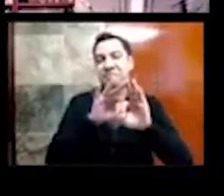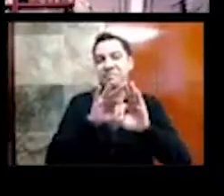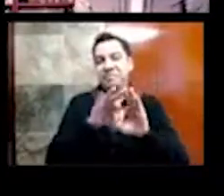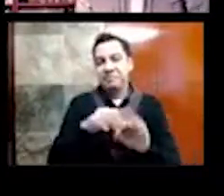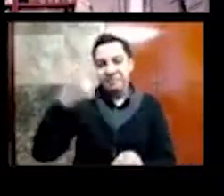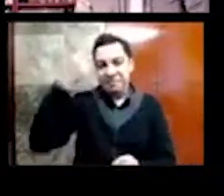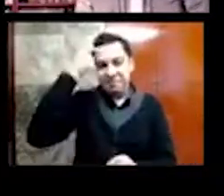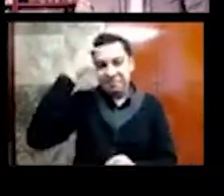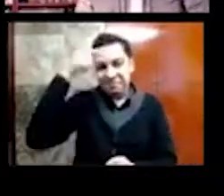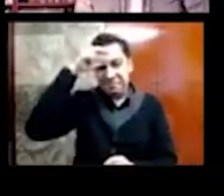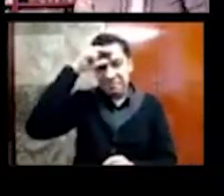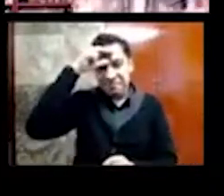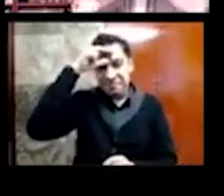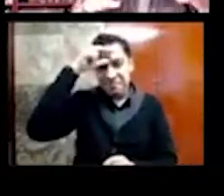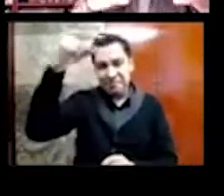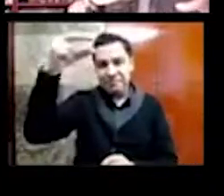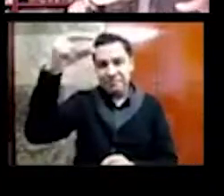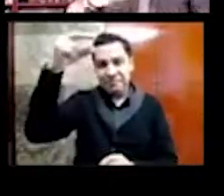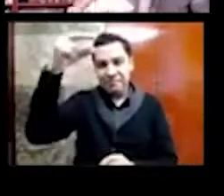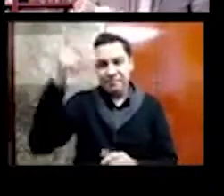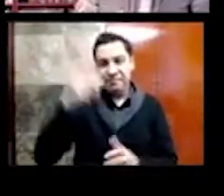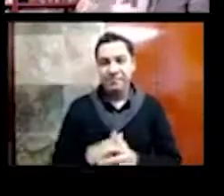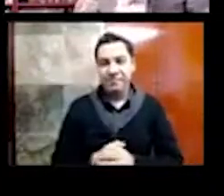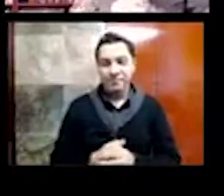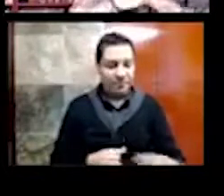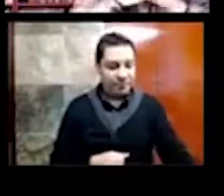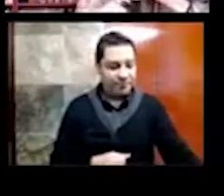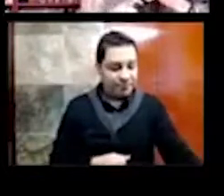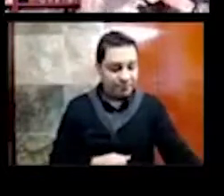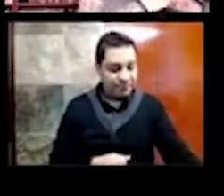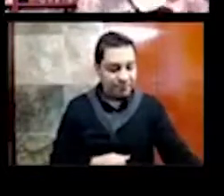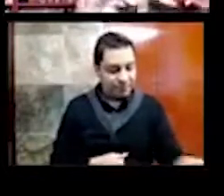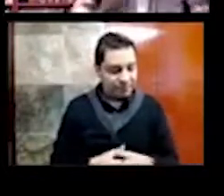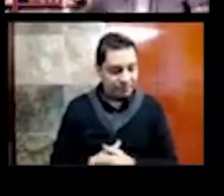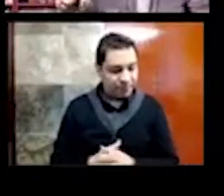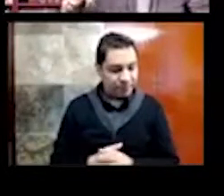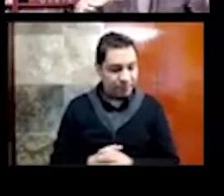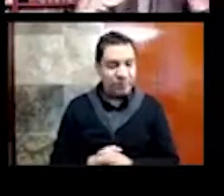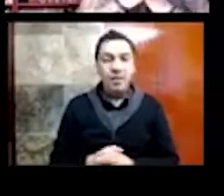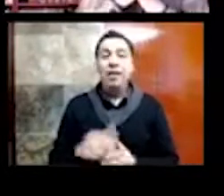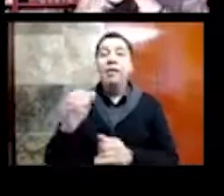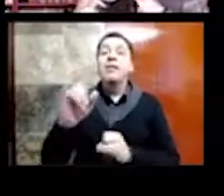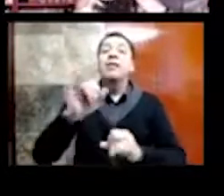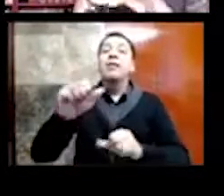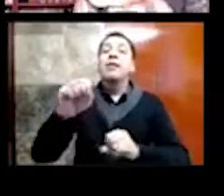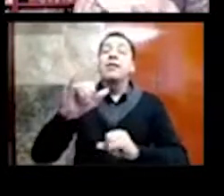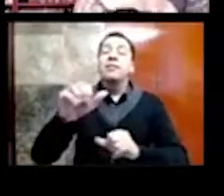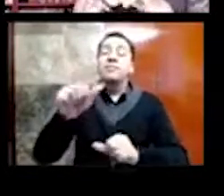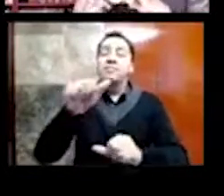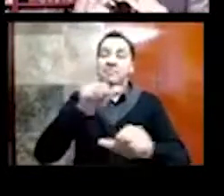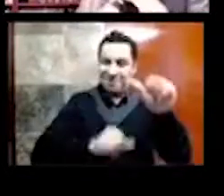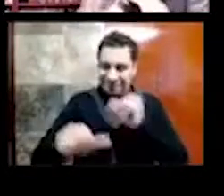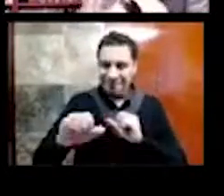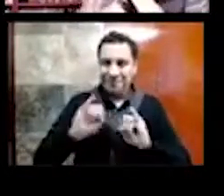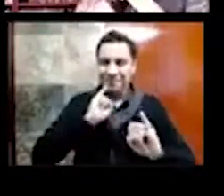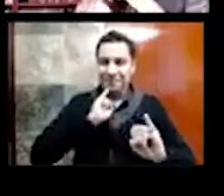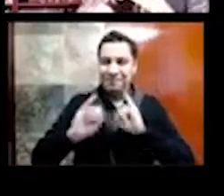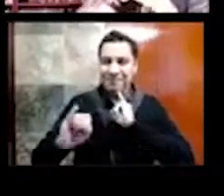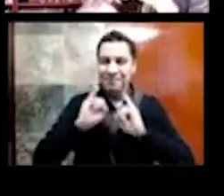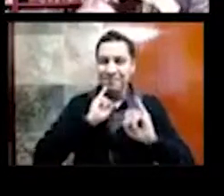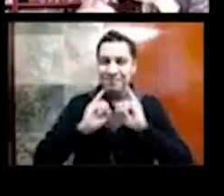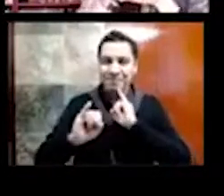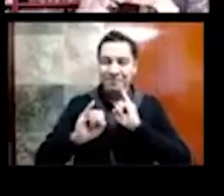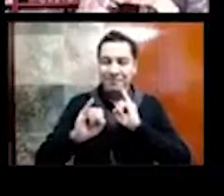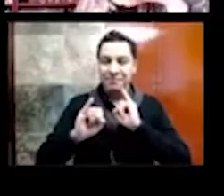Si es que el personaje... Bueno, ¿no? Muy bien, pues este es un poco el escenario de los hechos, maestra